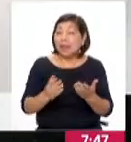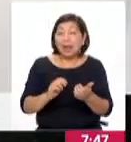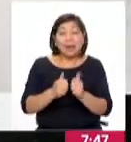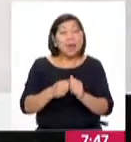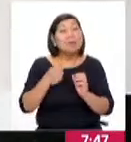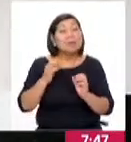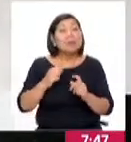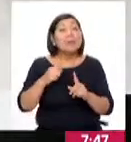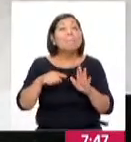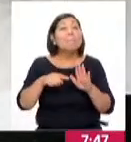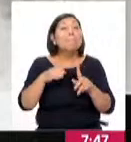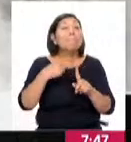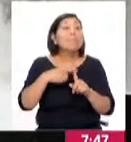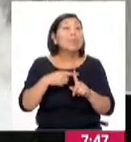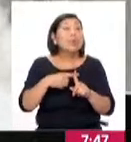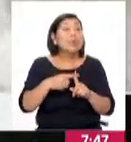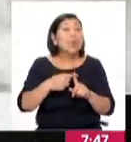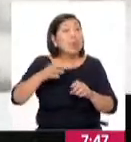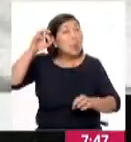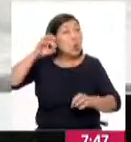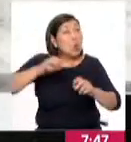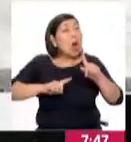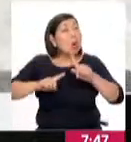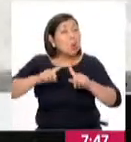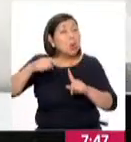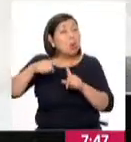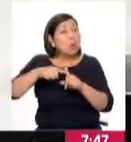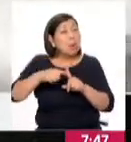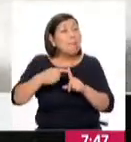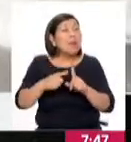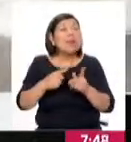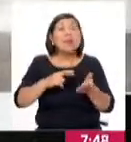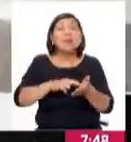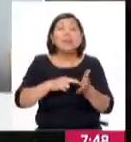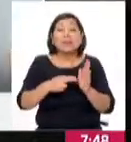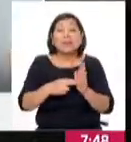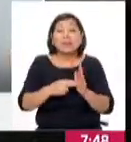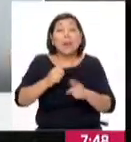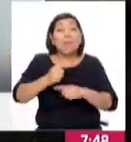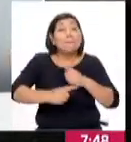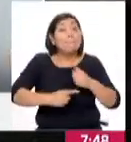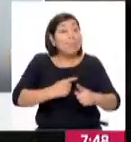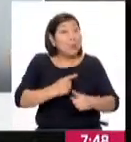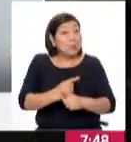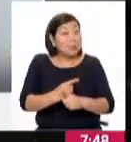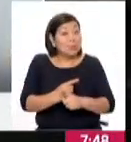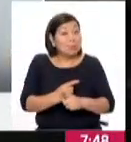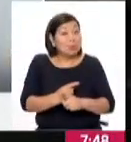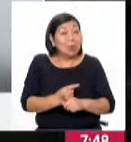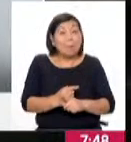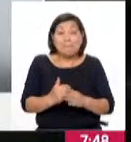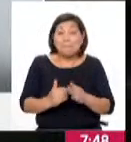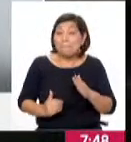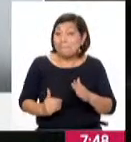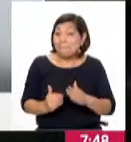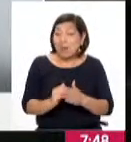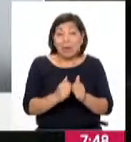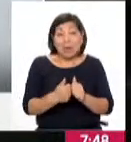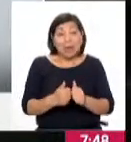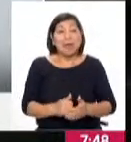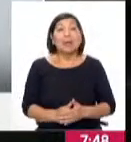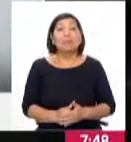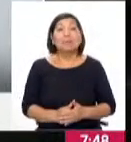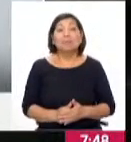de cambio positivas no mayores excesos de lluvias de casi 50 años no significa esto que el próximo año va a llover Pues extraordinariamente no son cambios